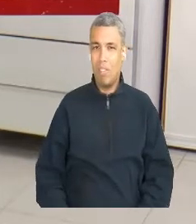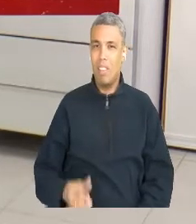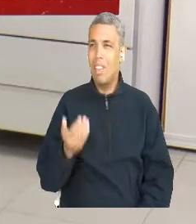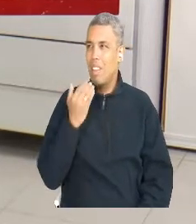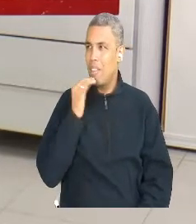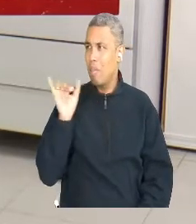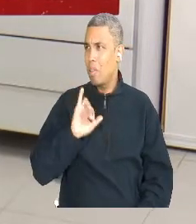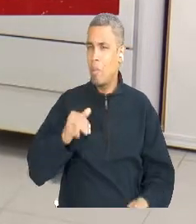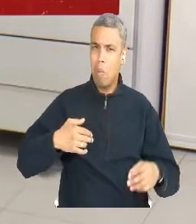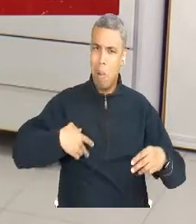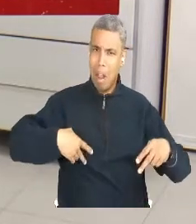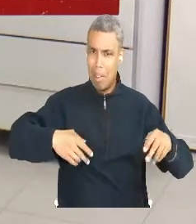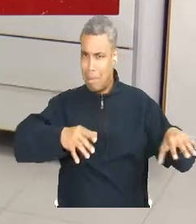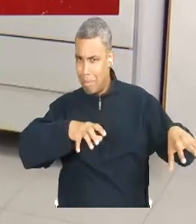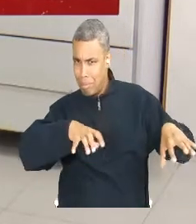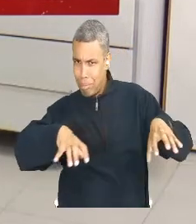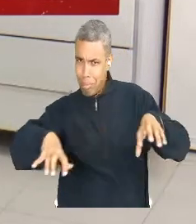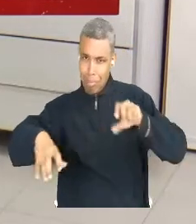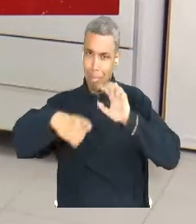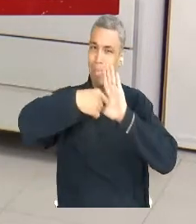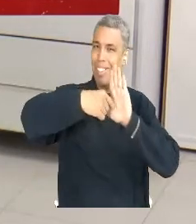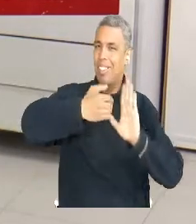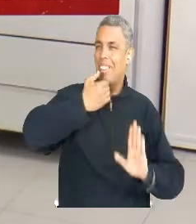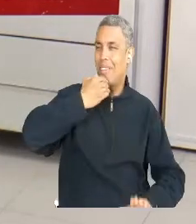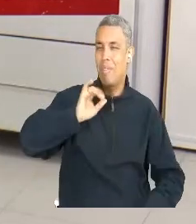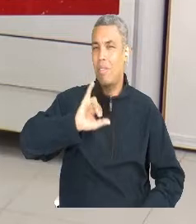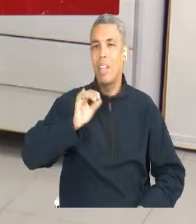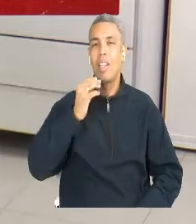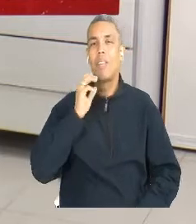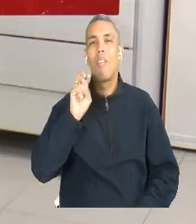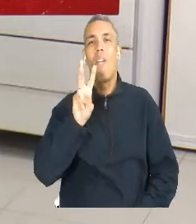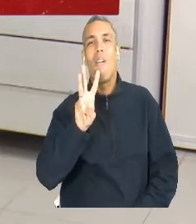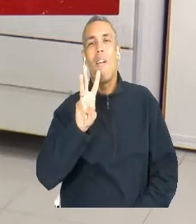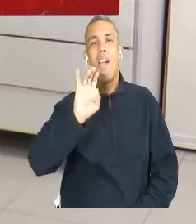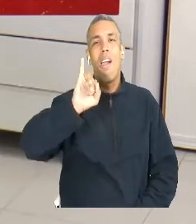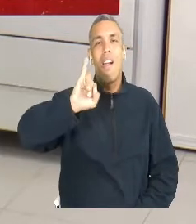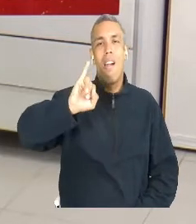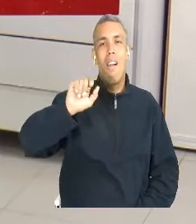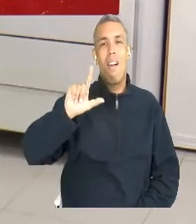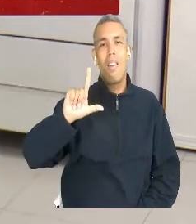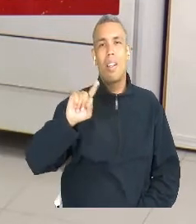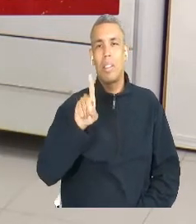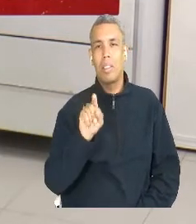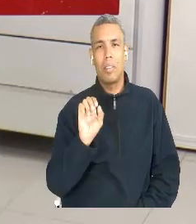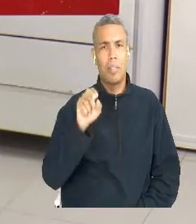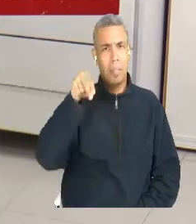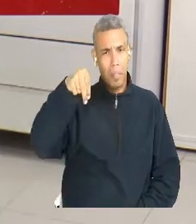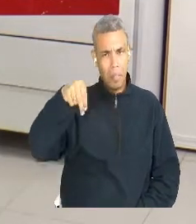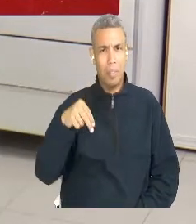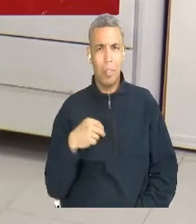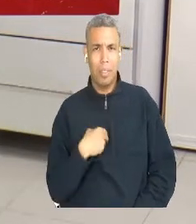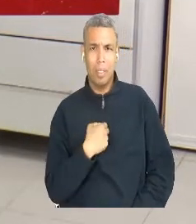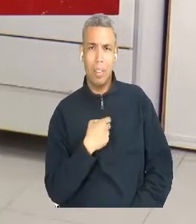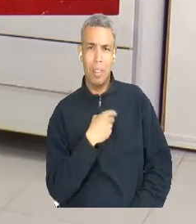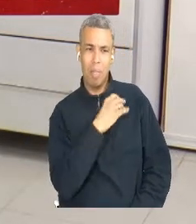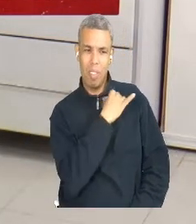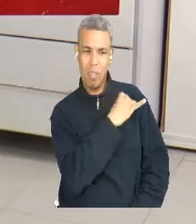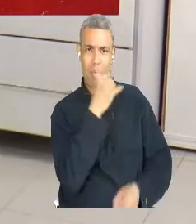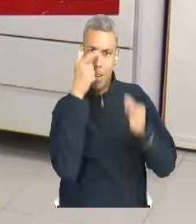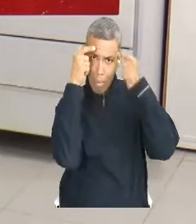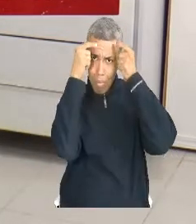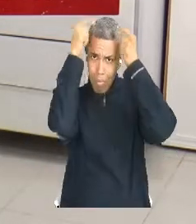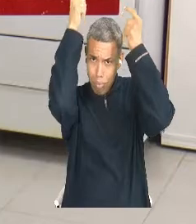diferencia es que tenemos la misma cara. La pasamos muy chévere acá y lo que estamos haciendo es algo nuevo para nosotros. Sí, señor. Bueno,